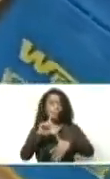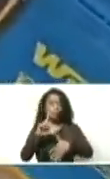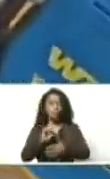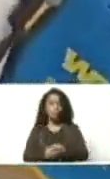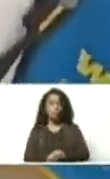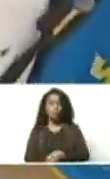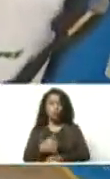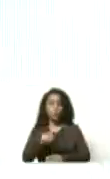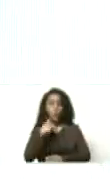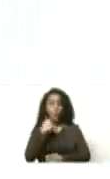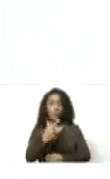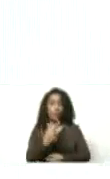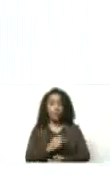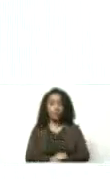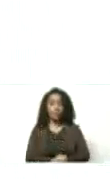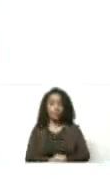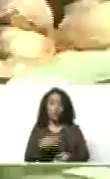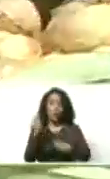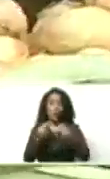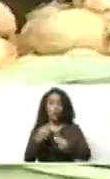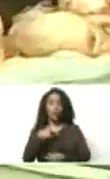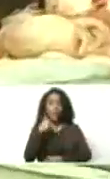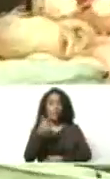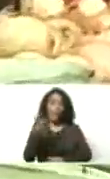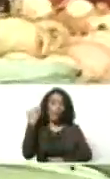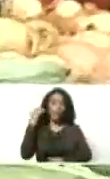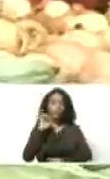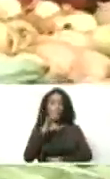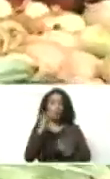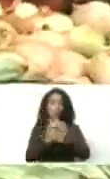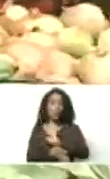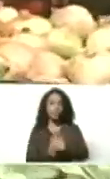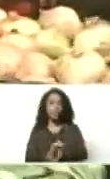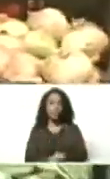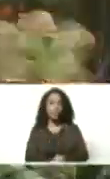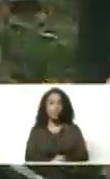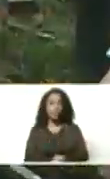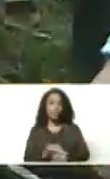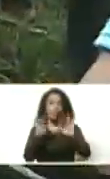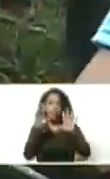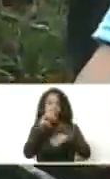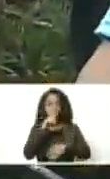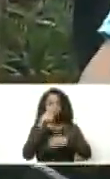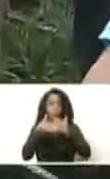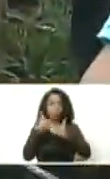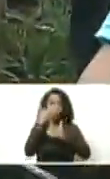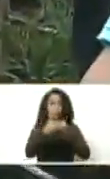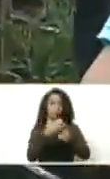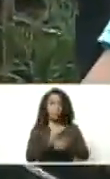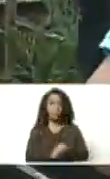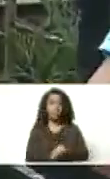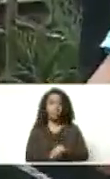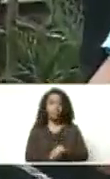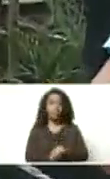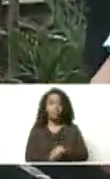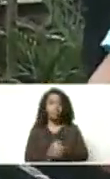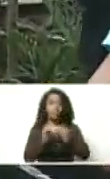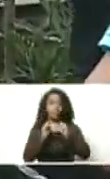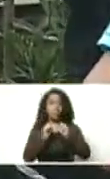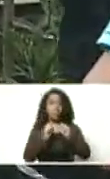Yo te diría, Robert, como decíamos cuando éramos muy chamos, 9 años después,